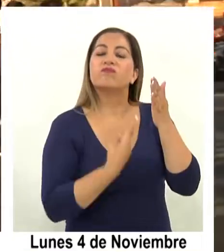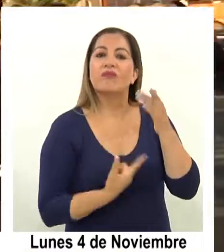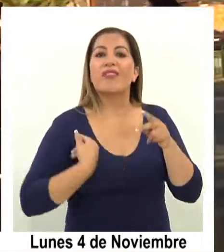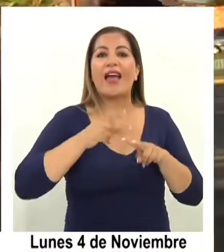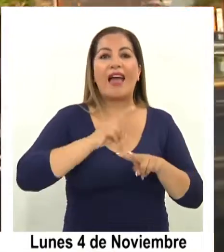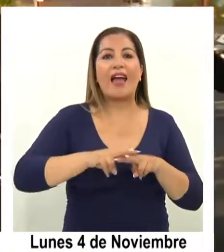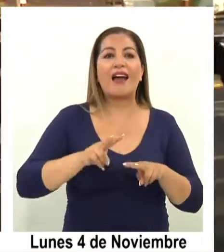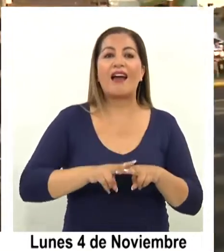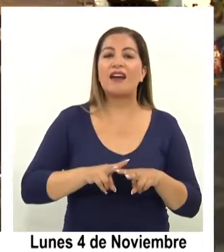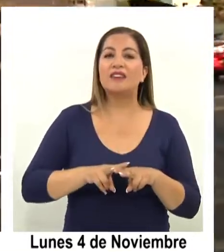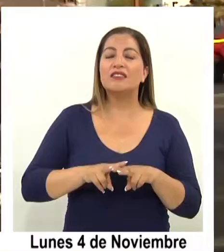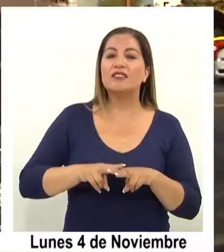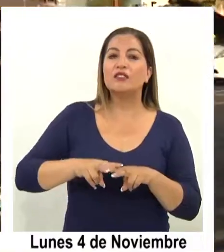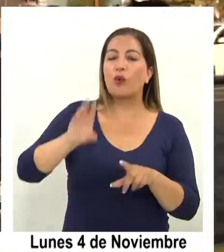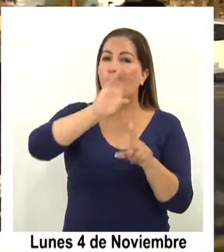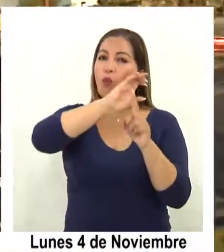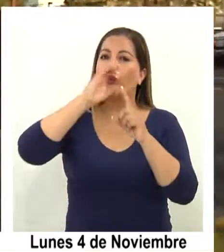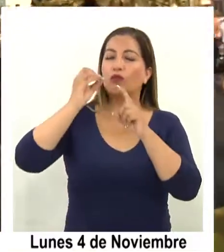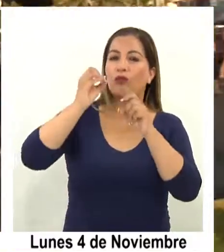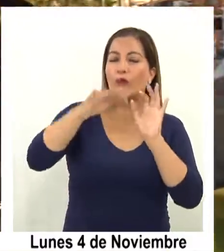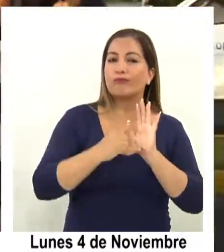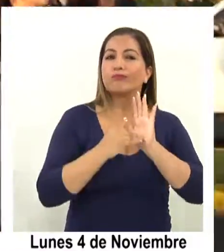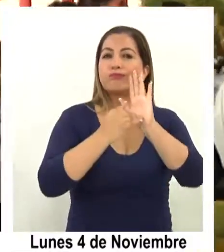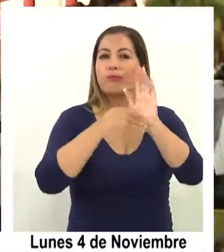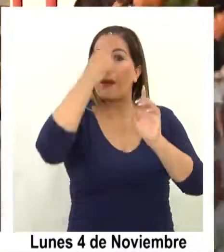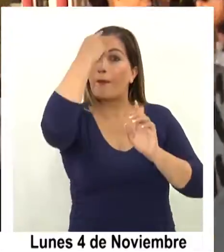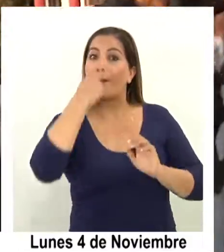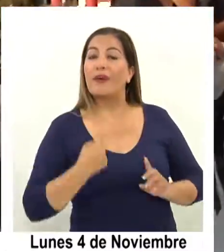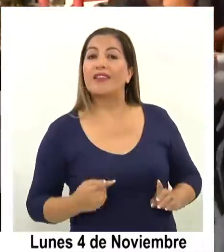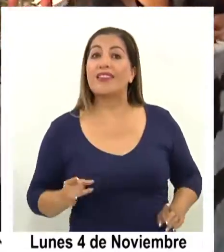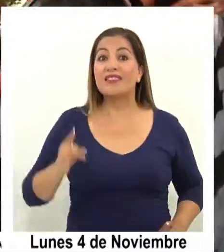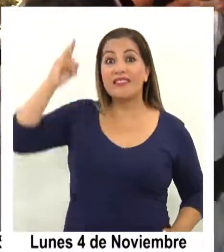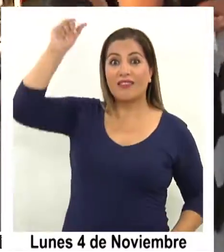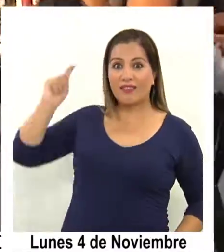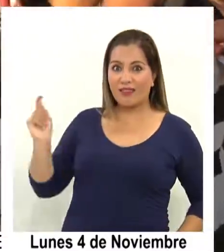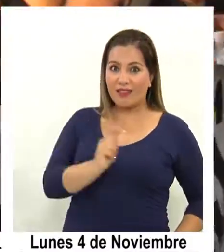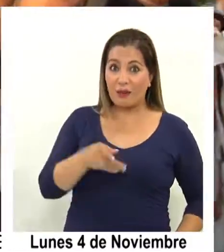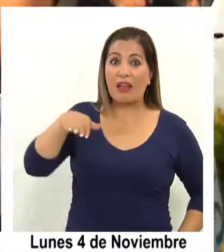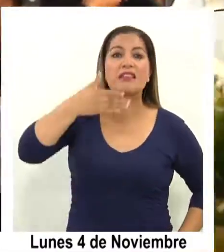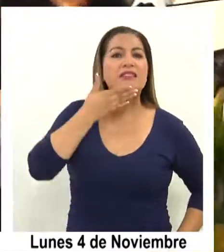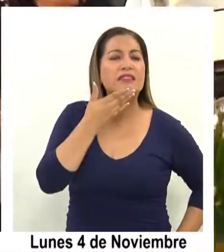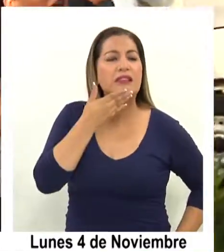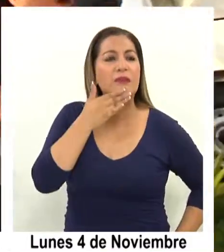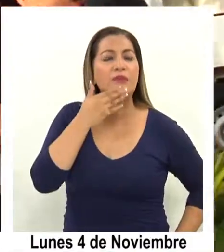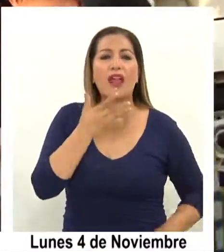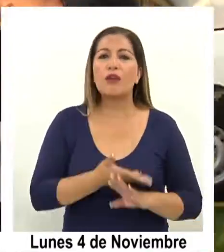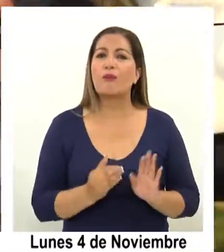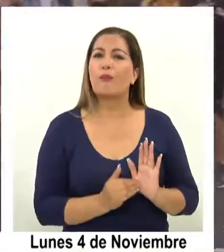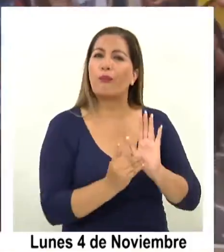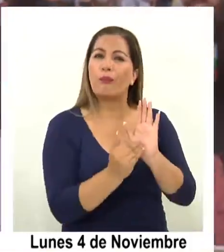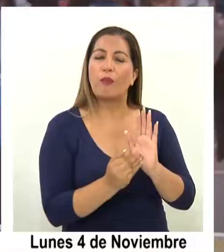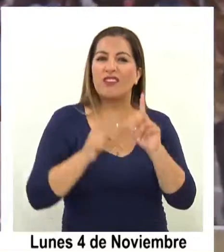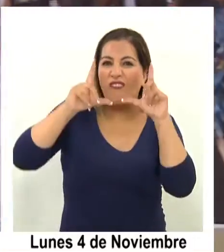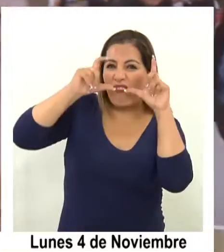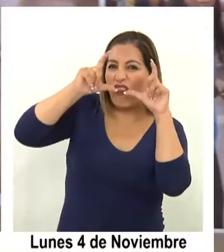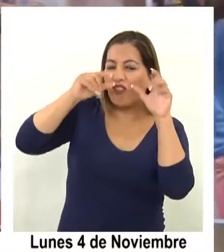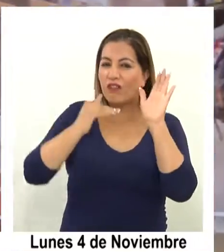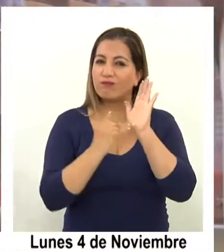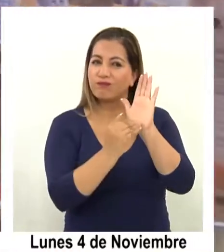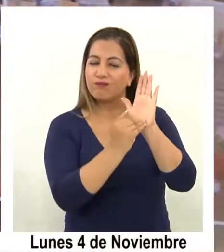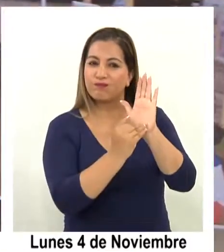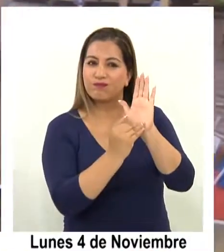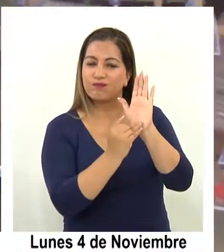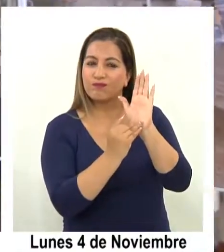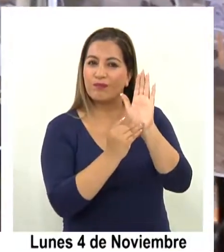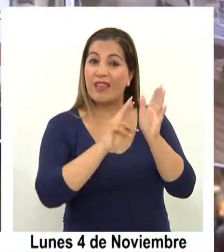realizaron una intervención artística con la imagen del gigante de Tarapacá. También hubo exposiciones fotográficas,